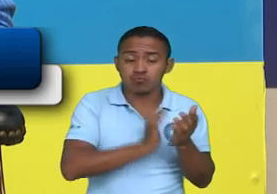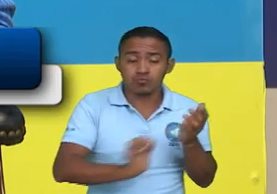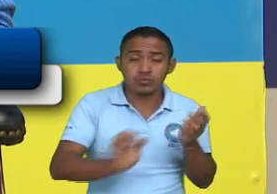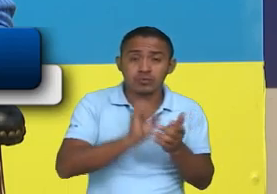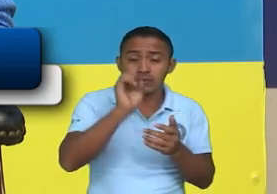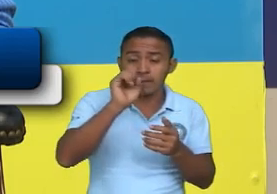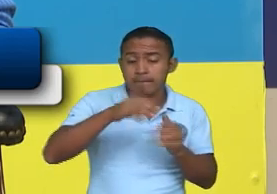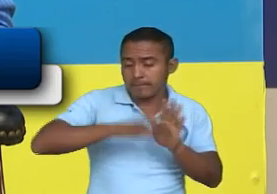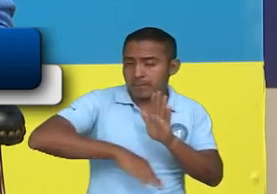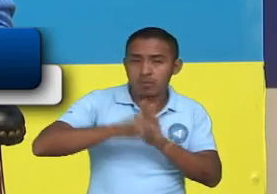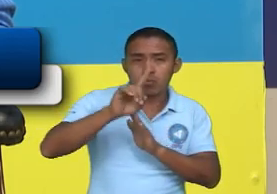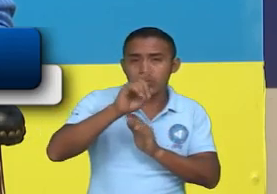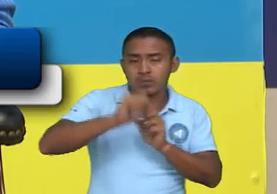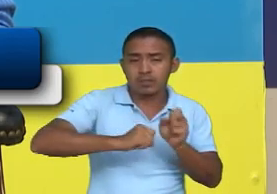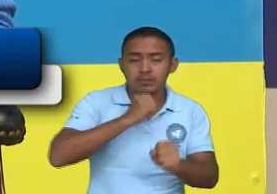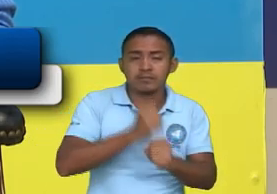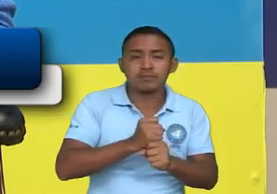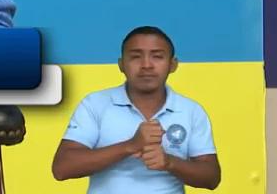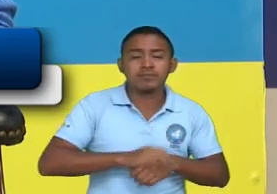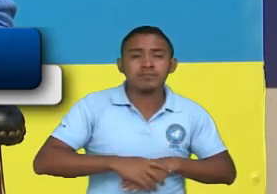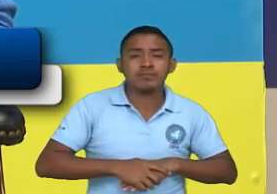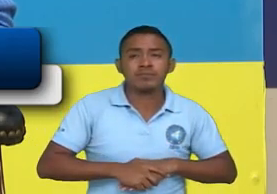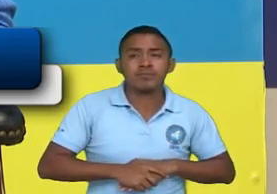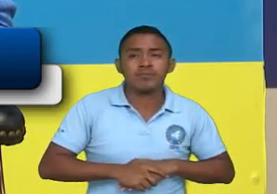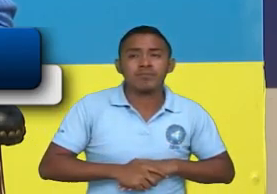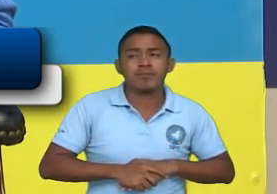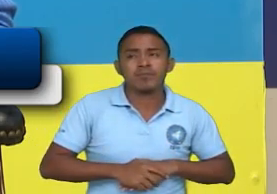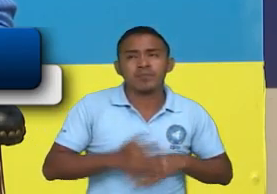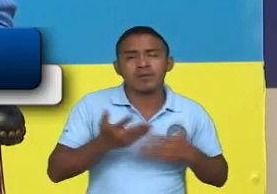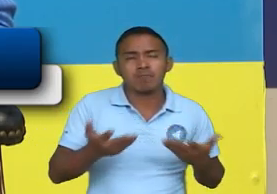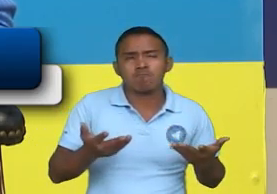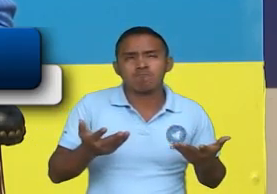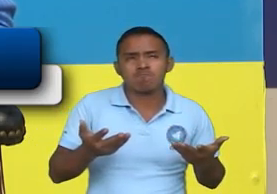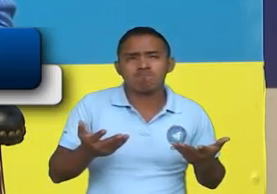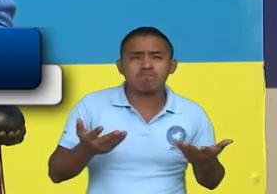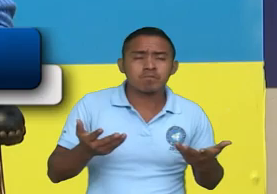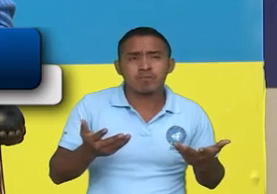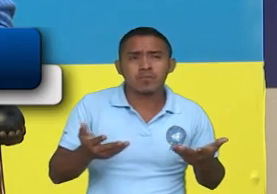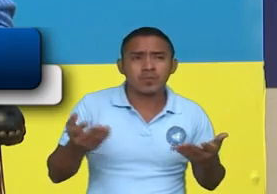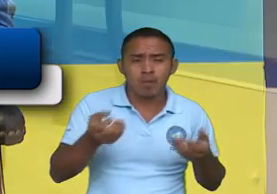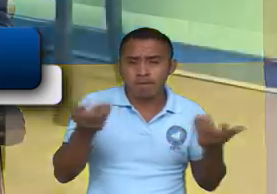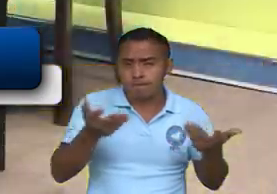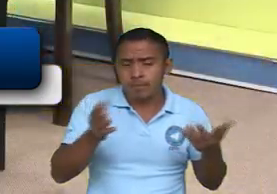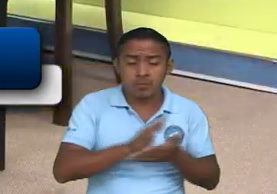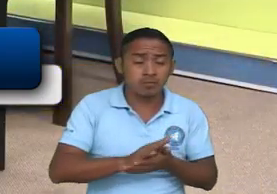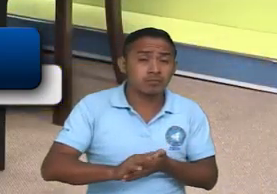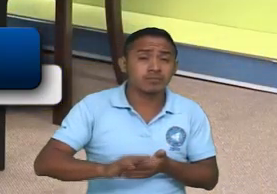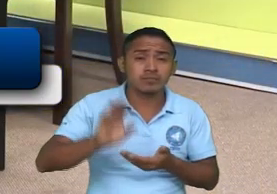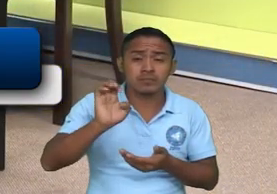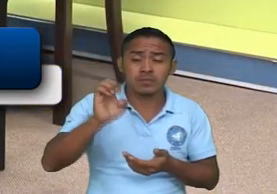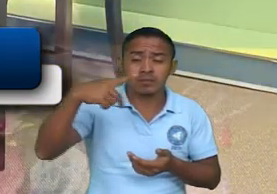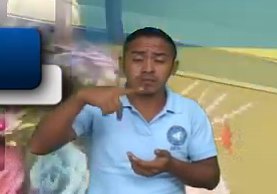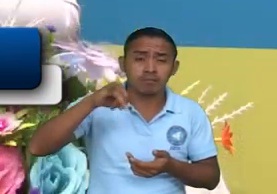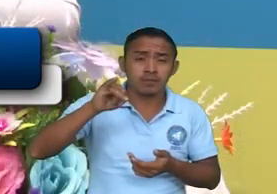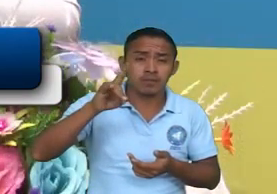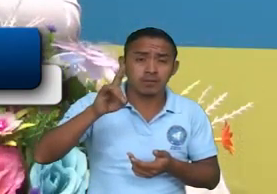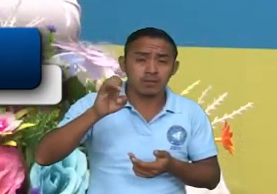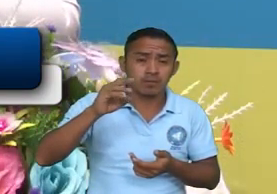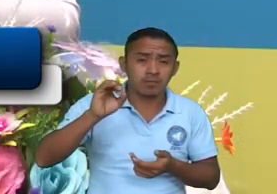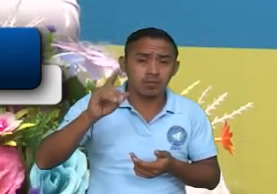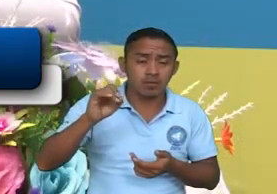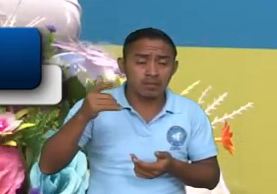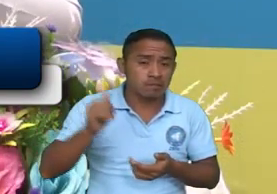frecuente es que se dé este síndrome? El síndrome de muerte súbita de lactante a nivel mundial representa el primer